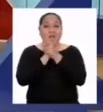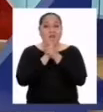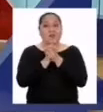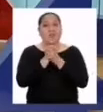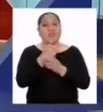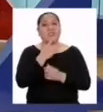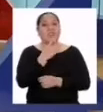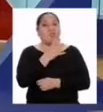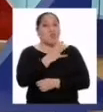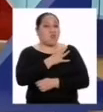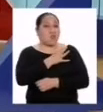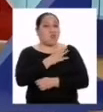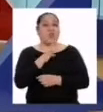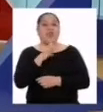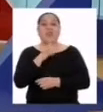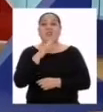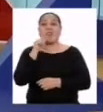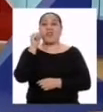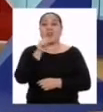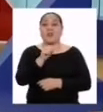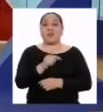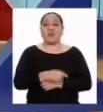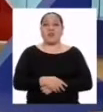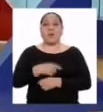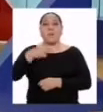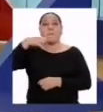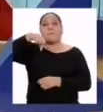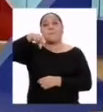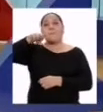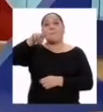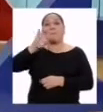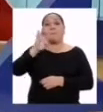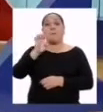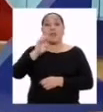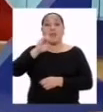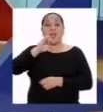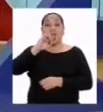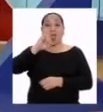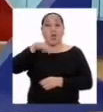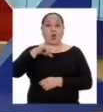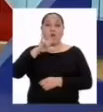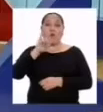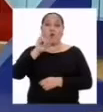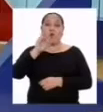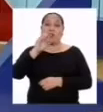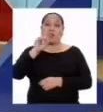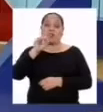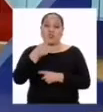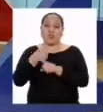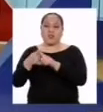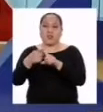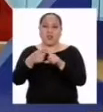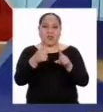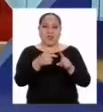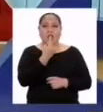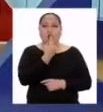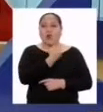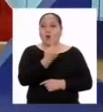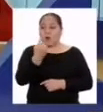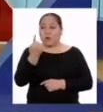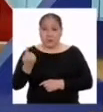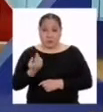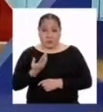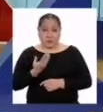de secundaria, hablaremos acerca de los prejuicios, de la diversidad y de cómo cada uno de nosotros, a nuestra